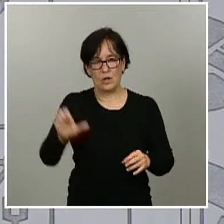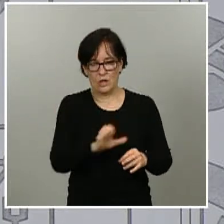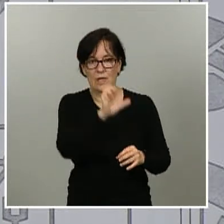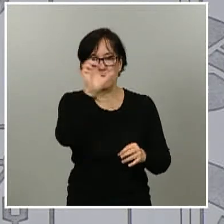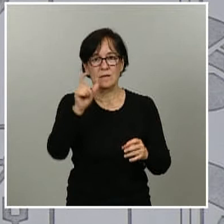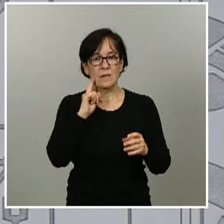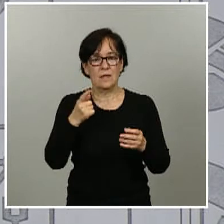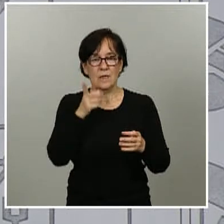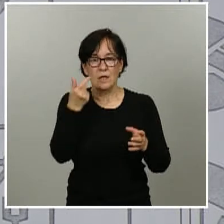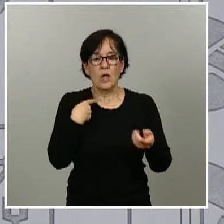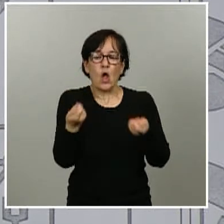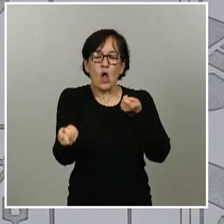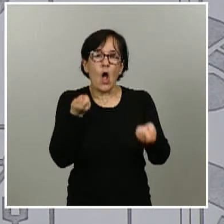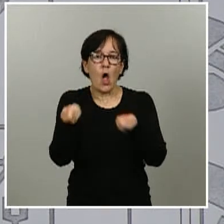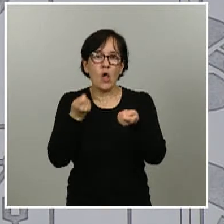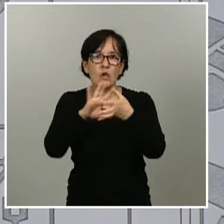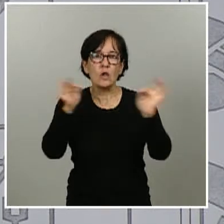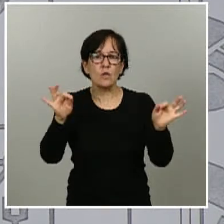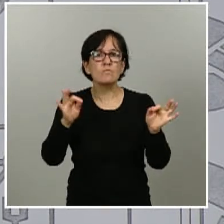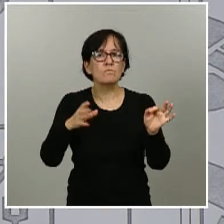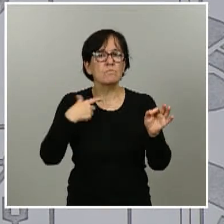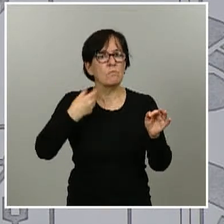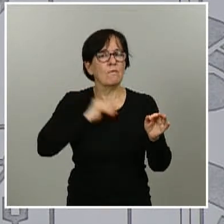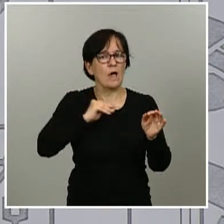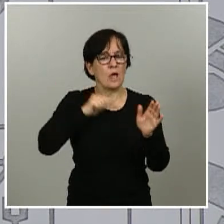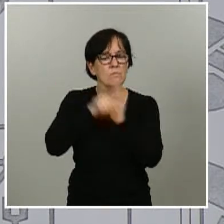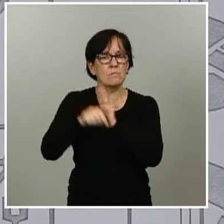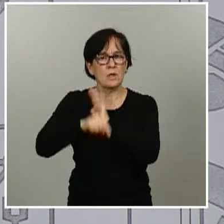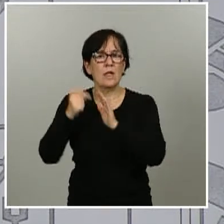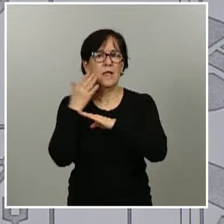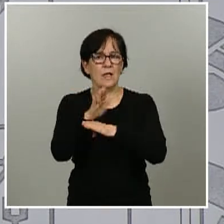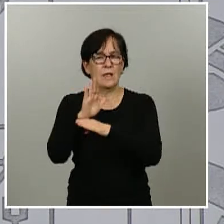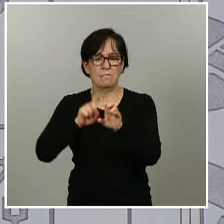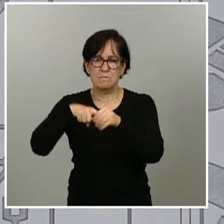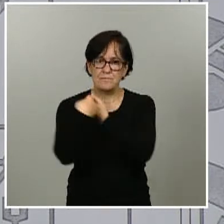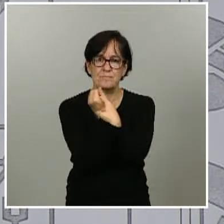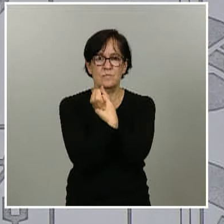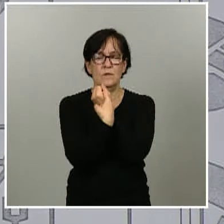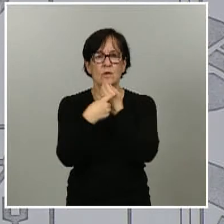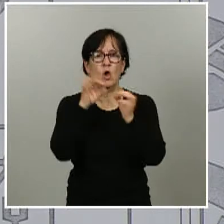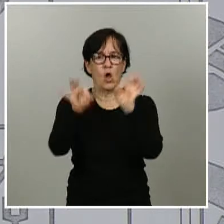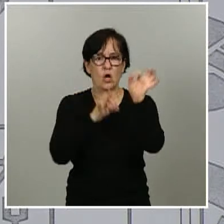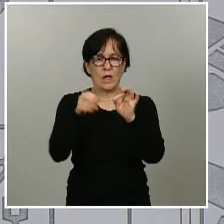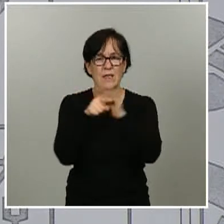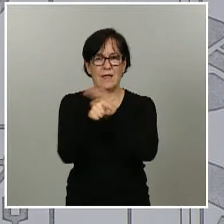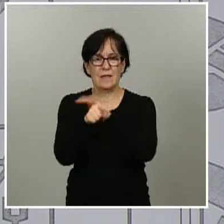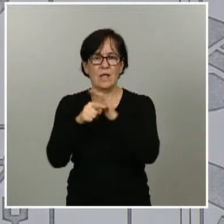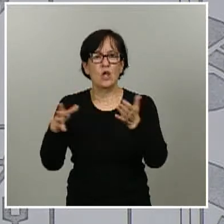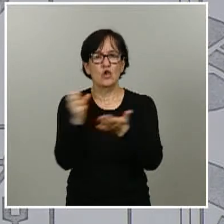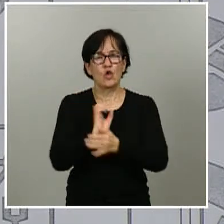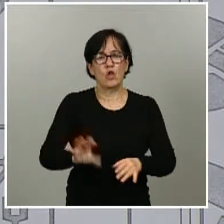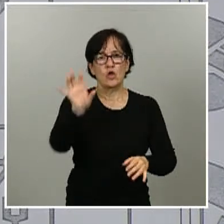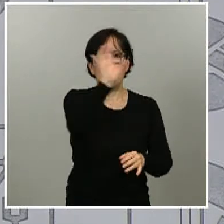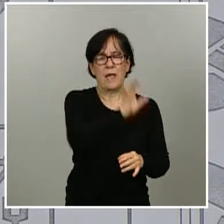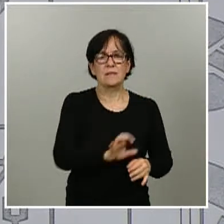de coordinación con los países están muy desarrolladas. Hay representación en sus órganos de gestión por parte de todos los países y es